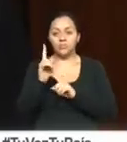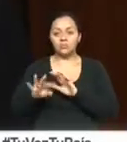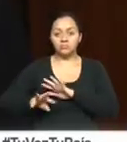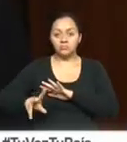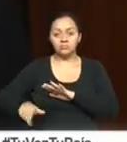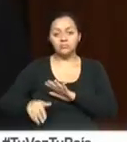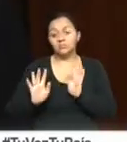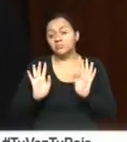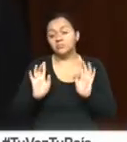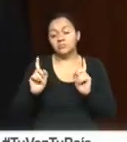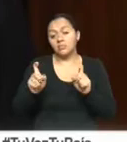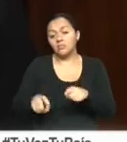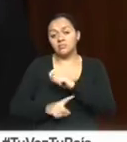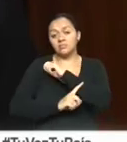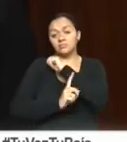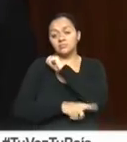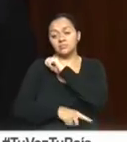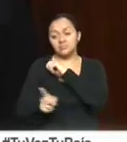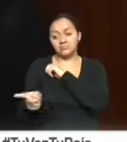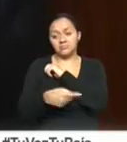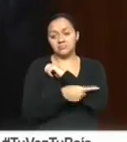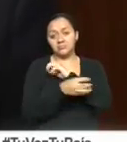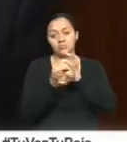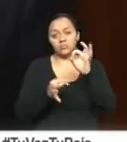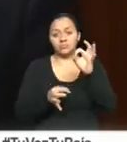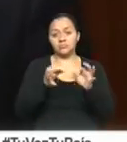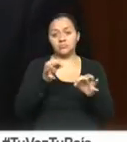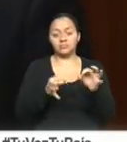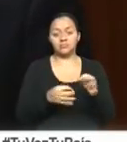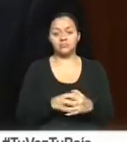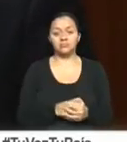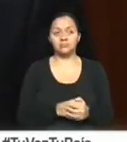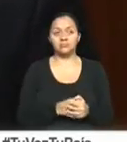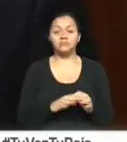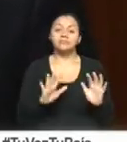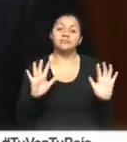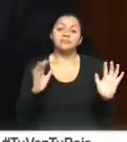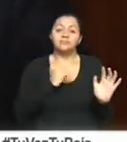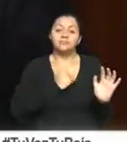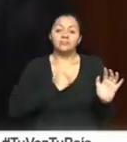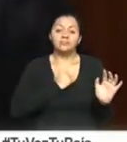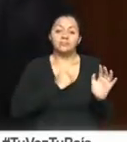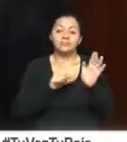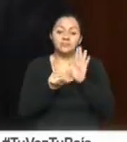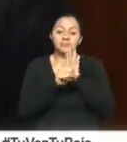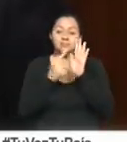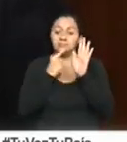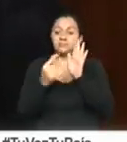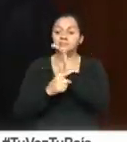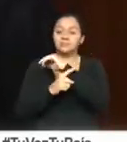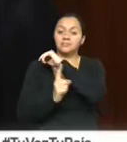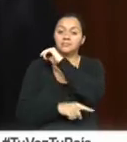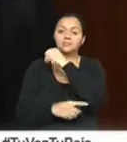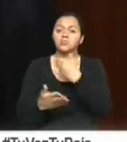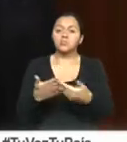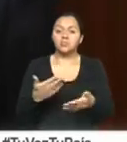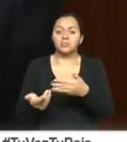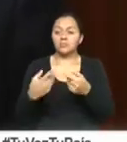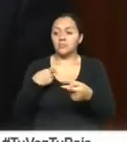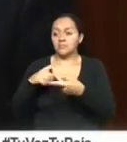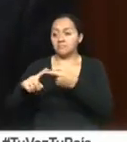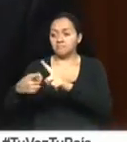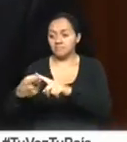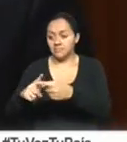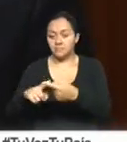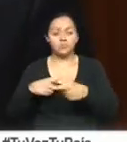ser sancionados por el sistema de justicia. Con todo el rigor de la ley, quien sea,